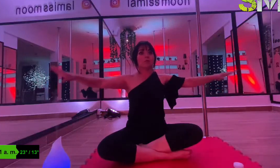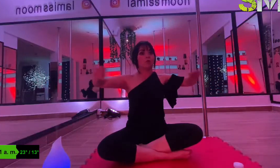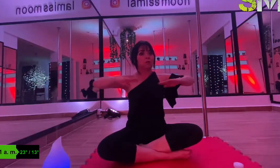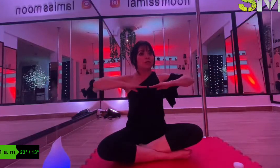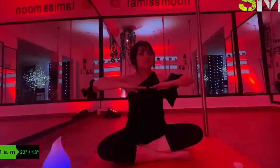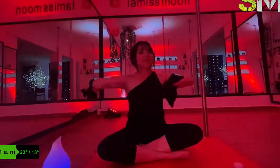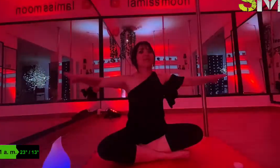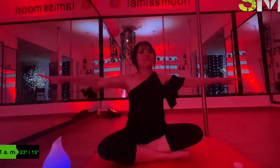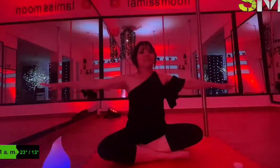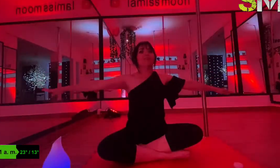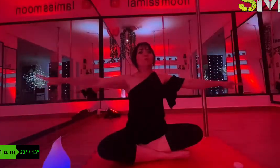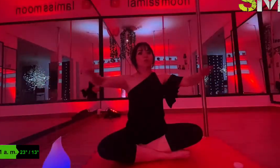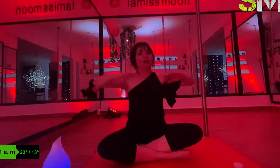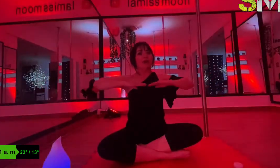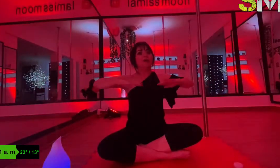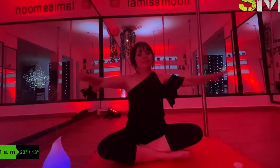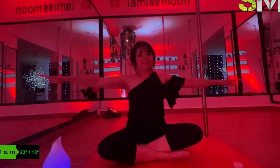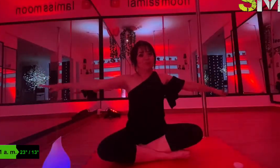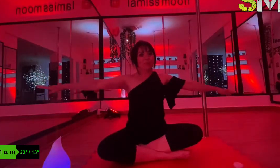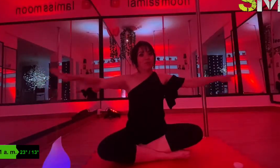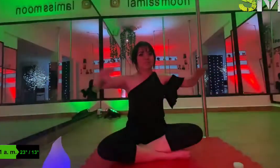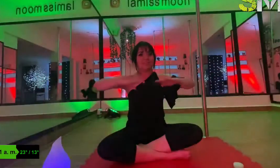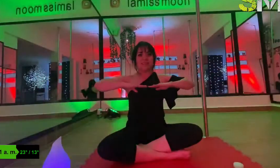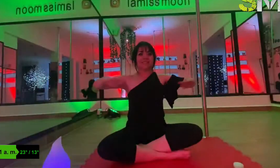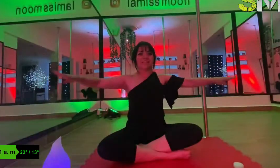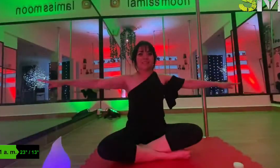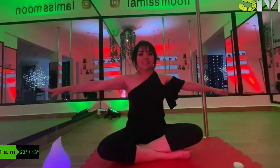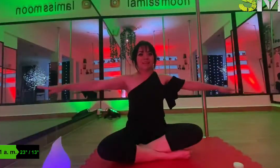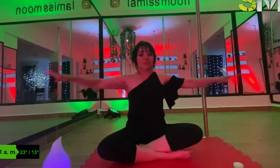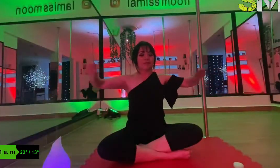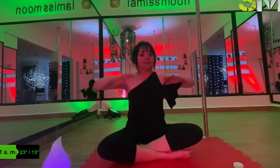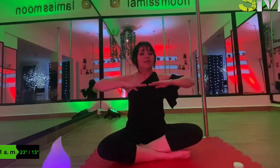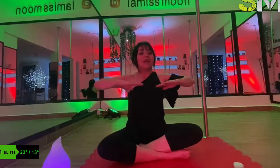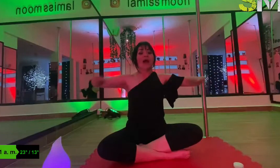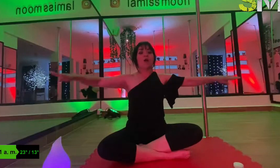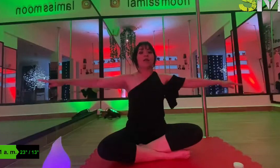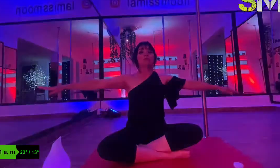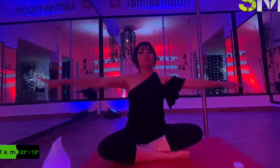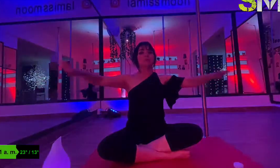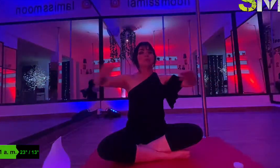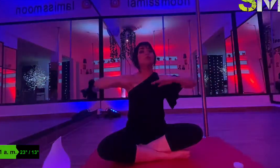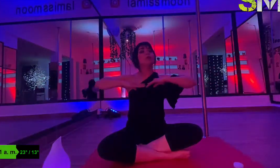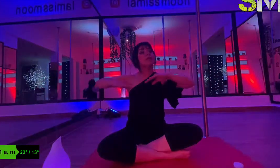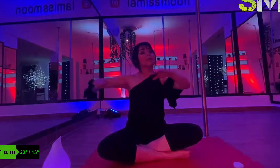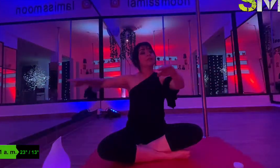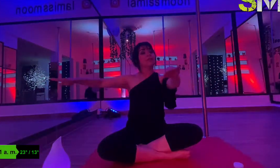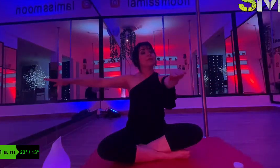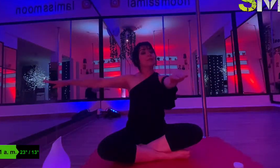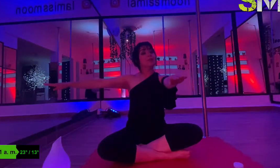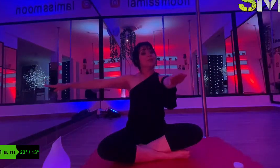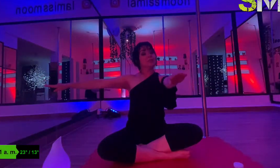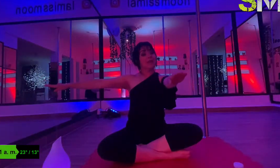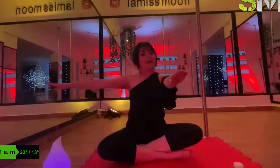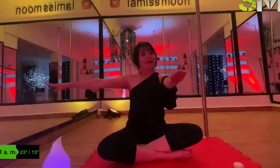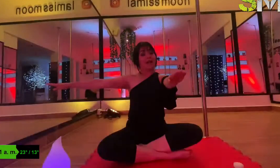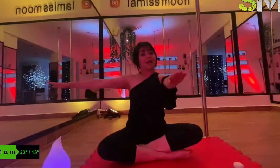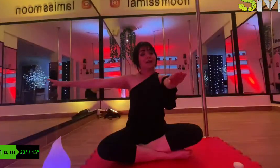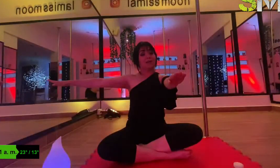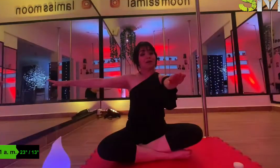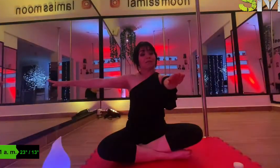hacer 25 veces. 1, 2 y así necesariamente. Ahora, nos vamos a ir uno adelante y